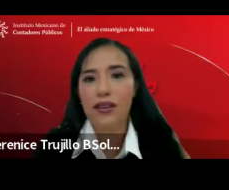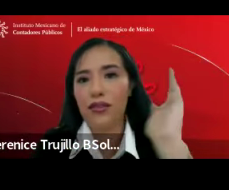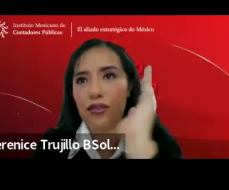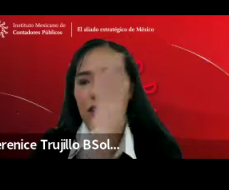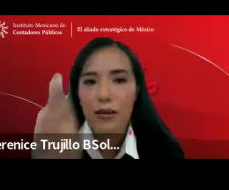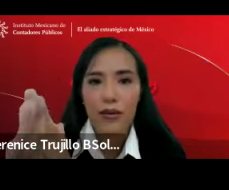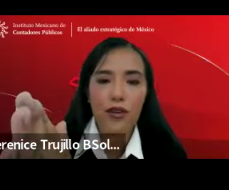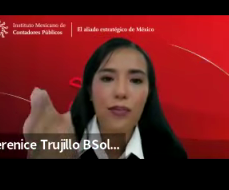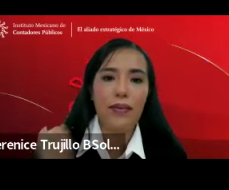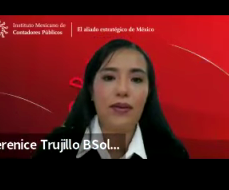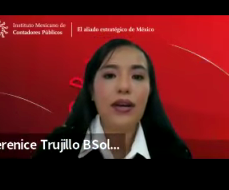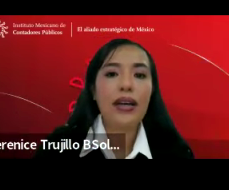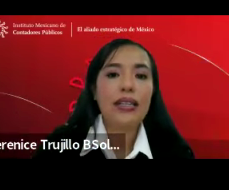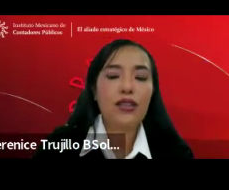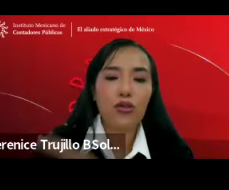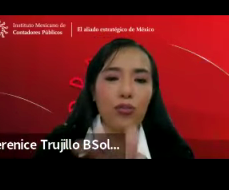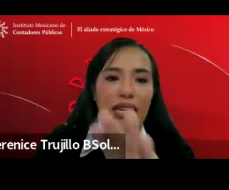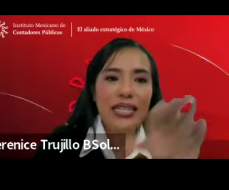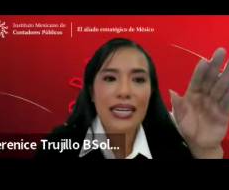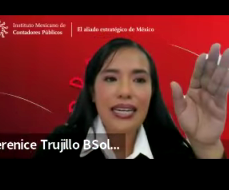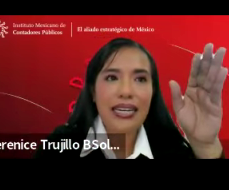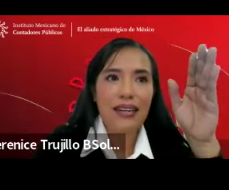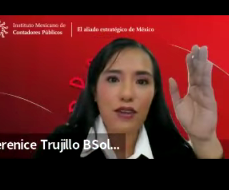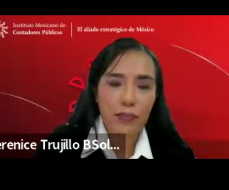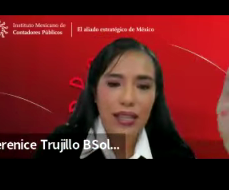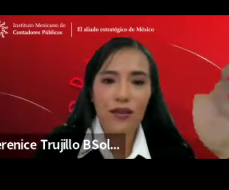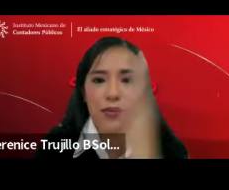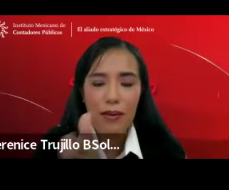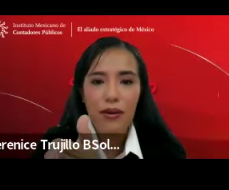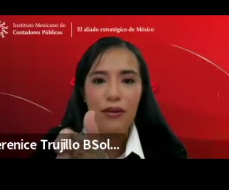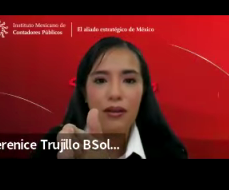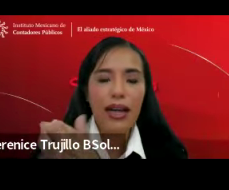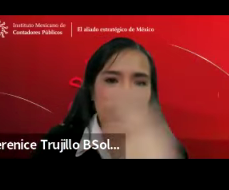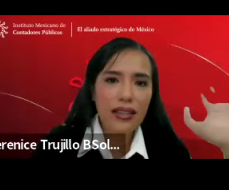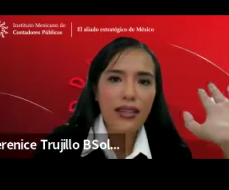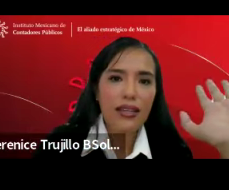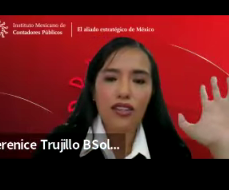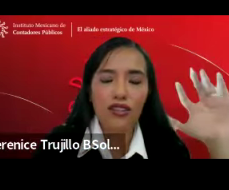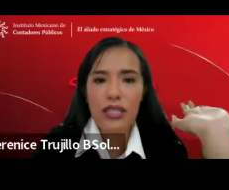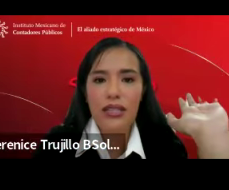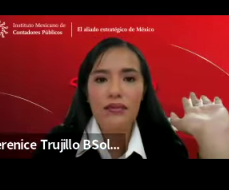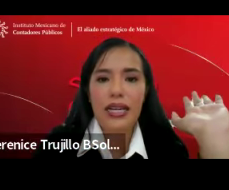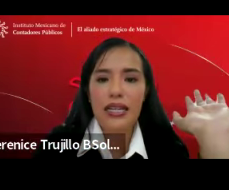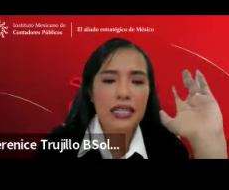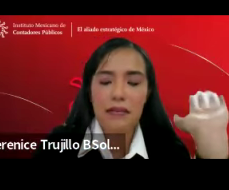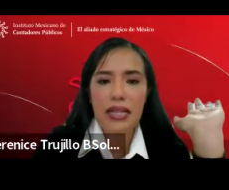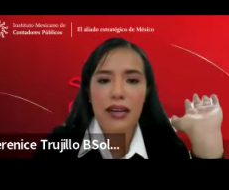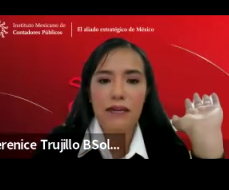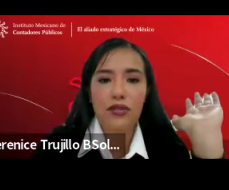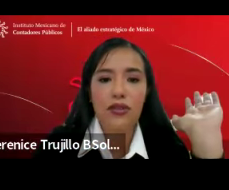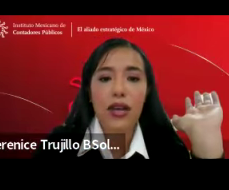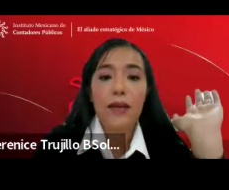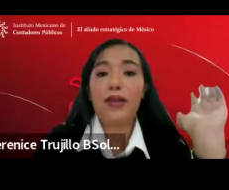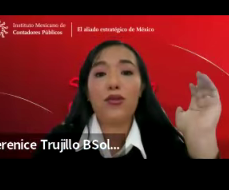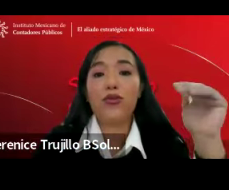lo dio Pedro, otro centavo lo dio Pablo. Si tú supieras que fue Pedro y Pablo, adelante, no se identifican ni se